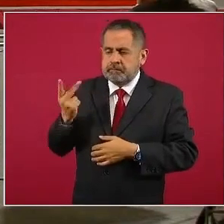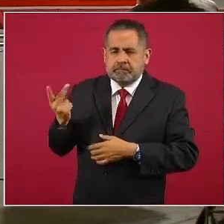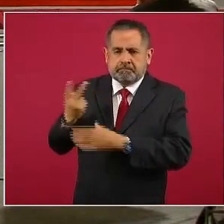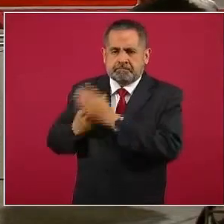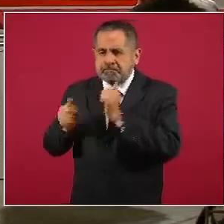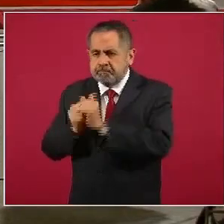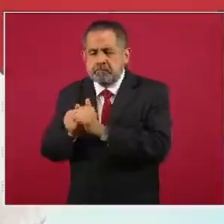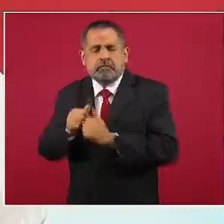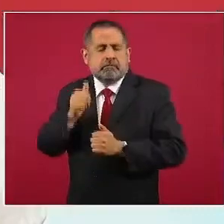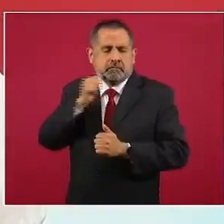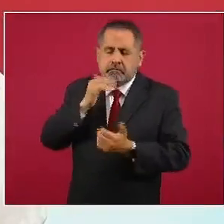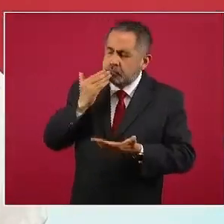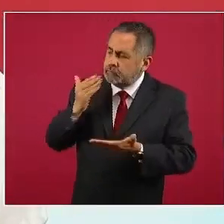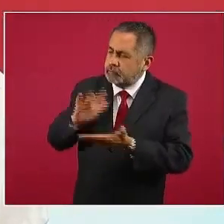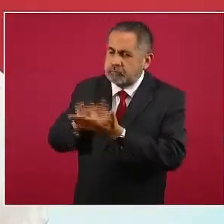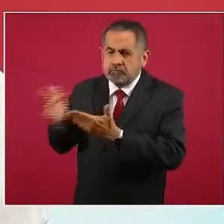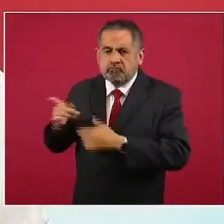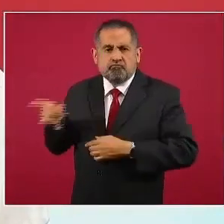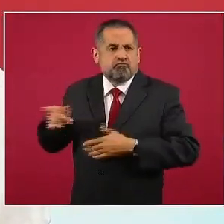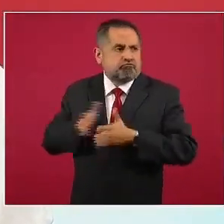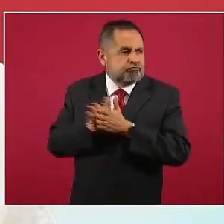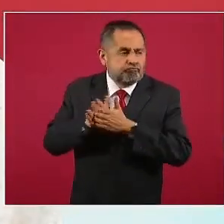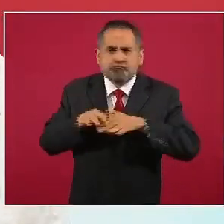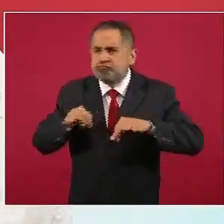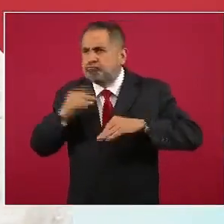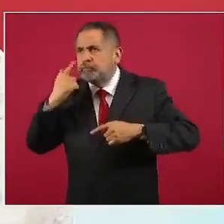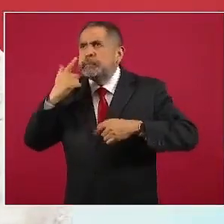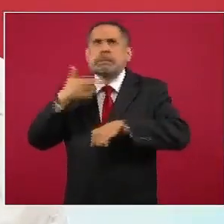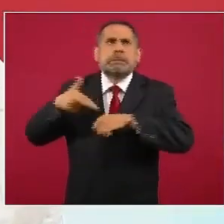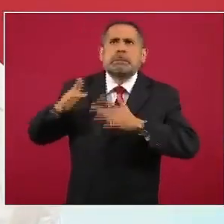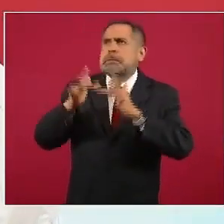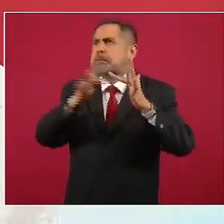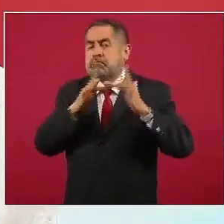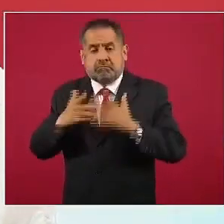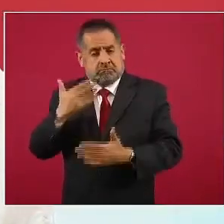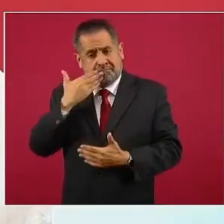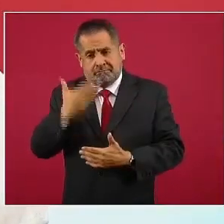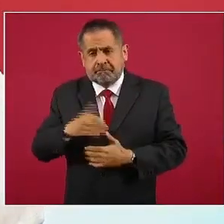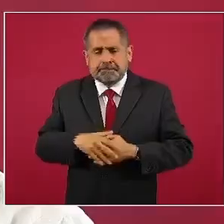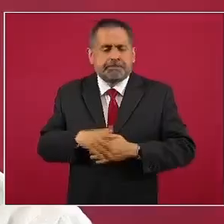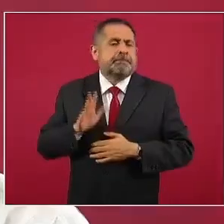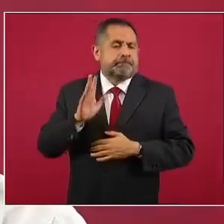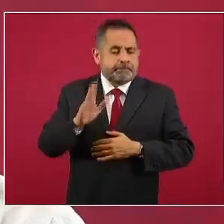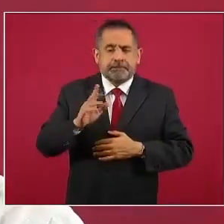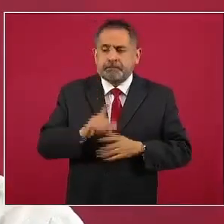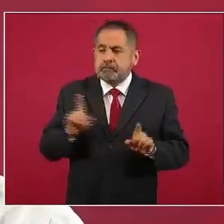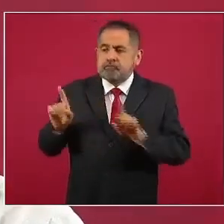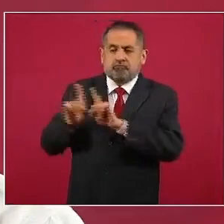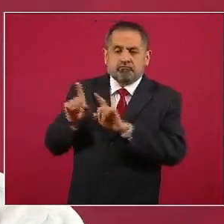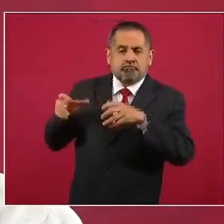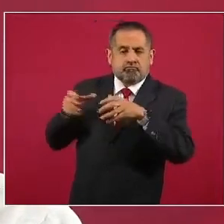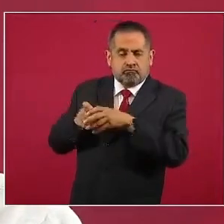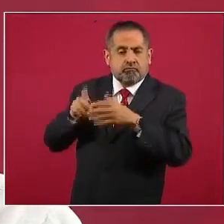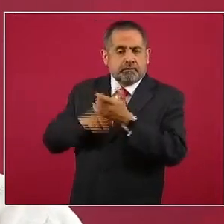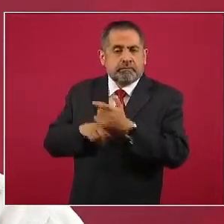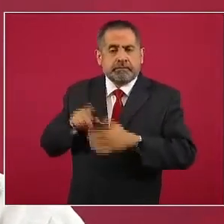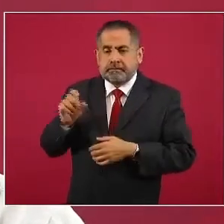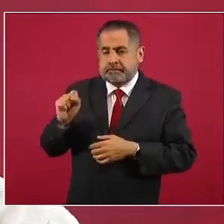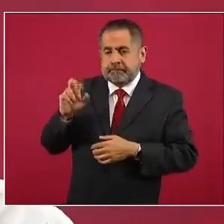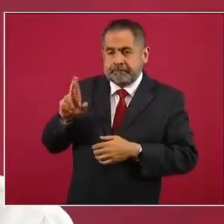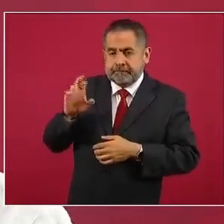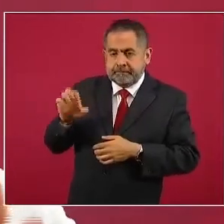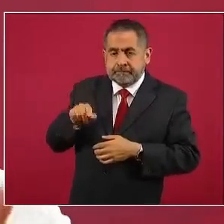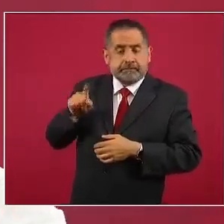agradecemos mucho su muy diligente intervención, se estableció a través del Servicio Exterior